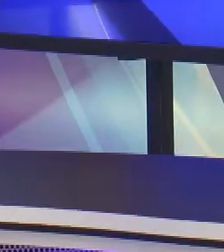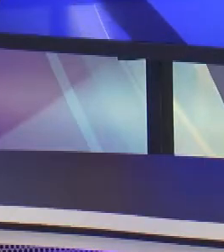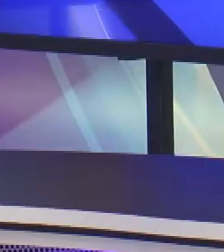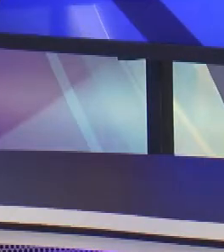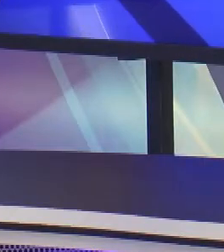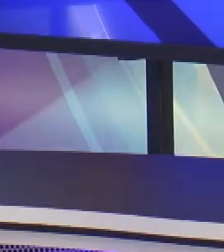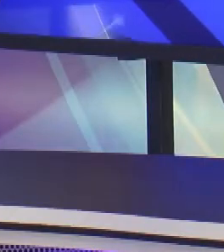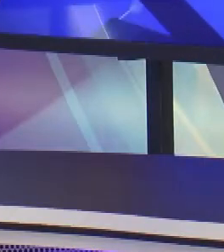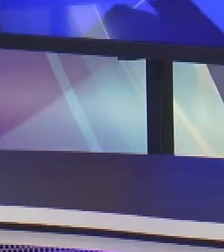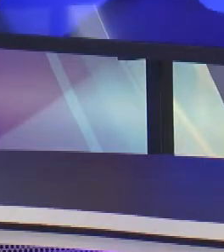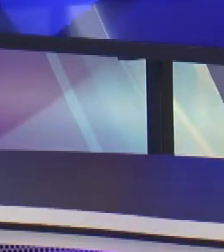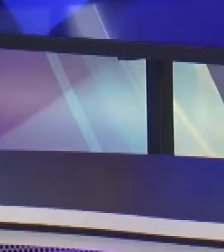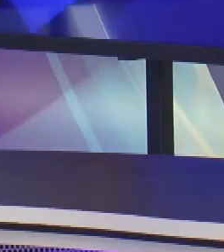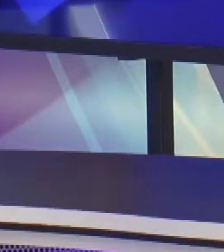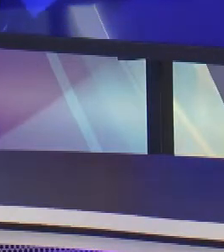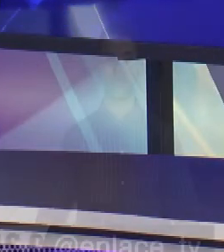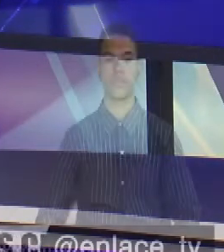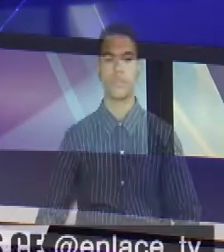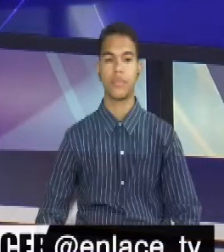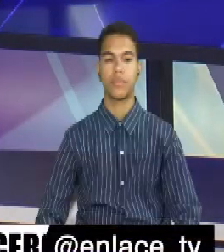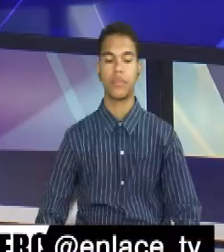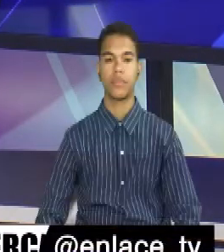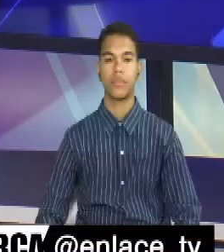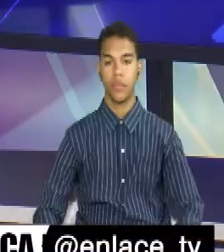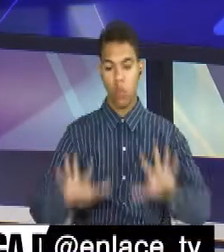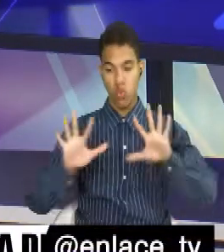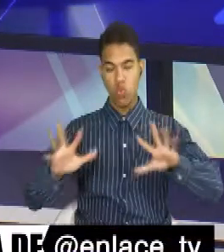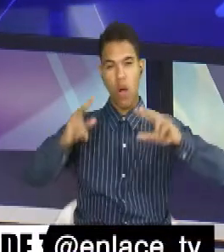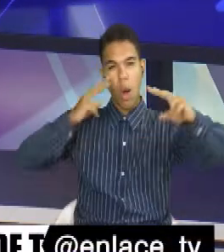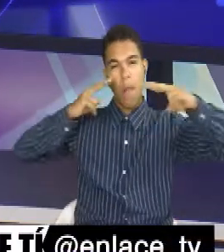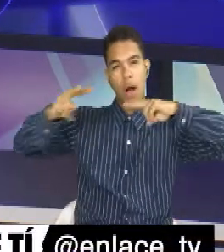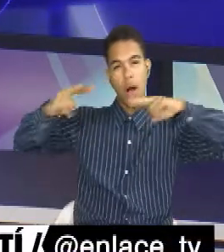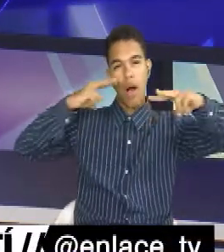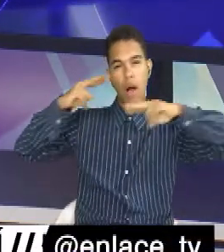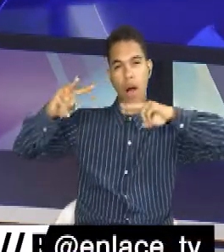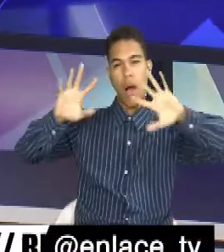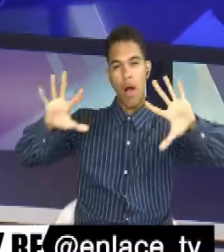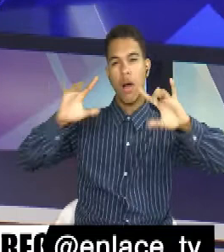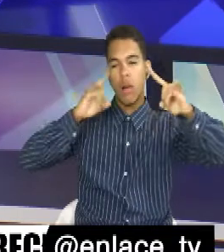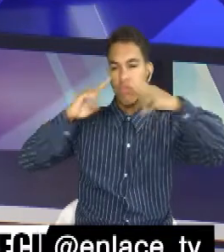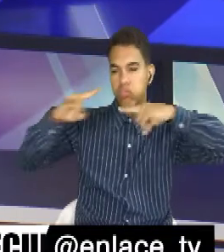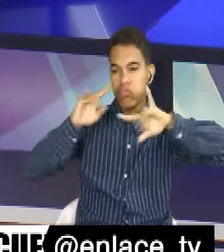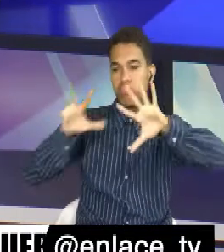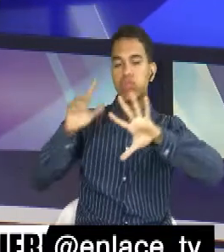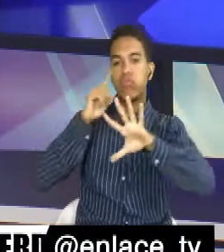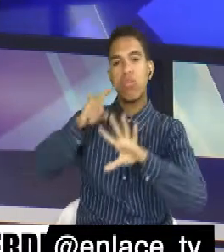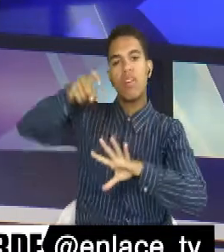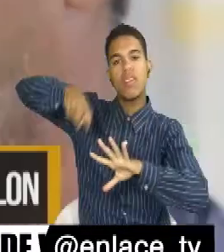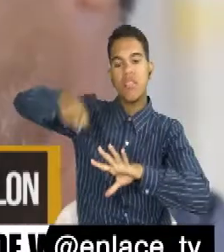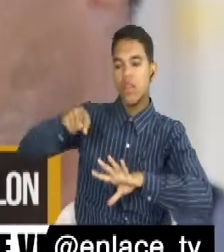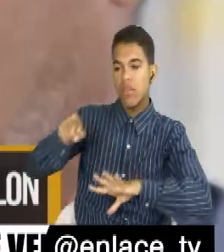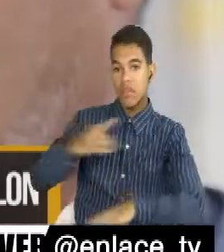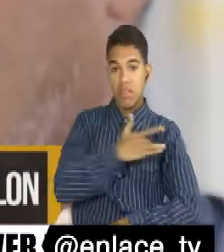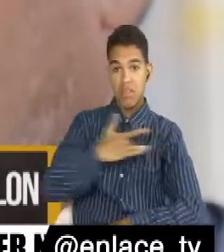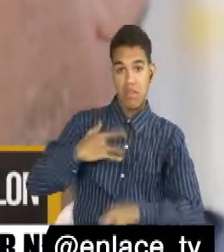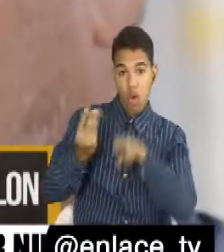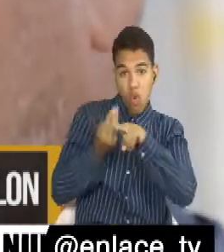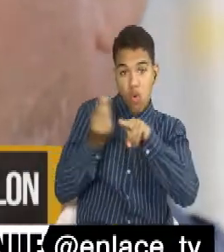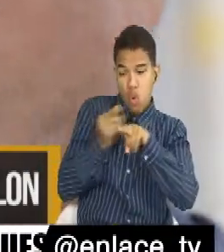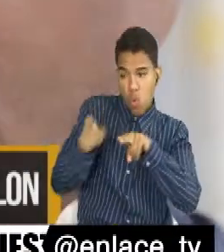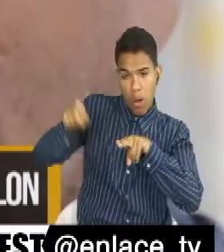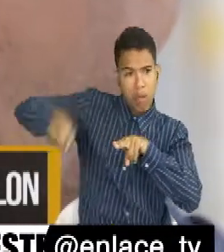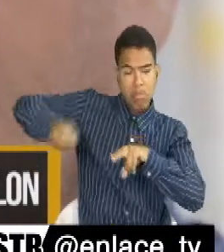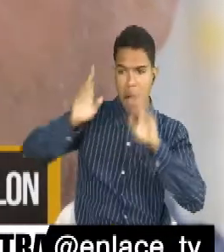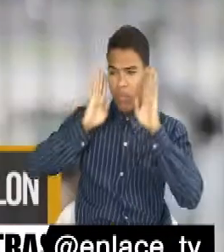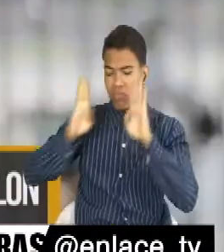Y la Personería Municipal acompaña a usuario de salud que requiere atención médica urgente. A Ovidio de Jesús